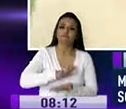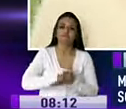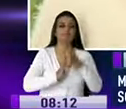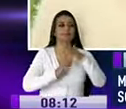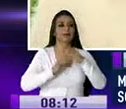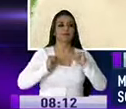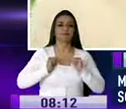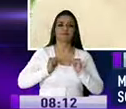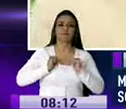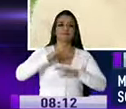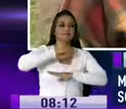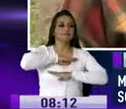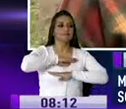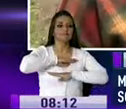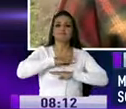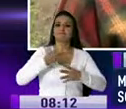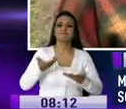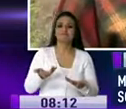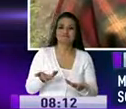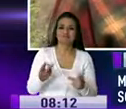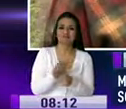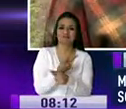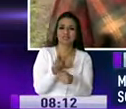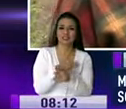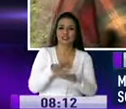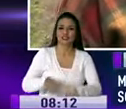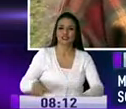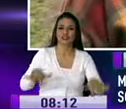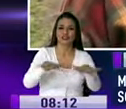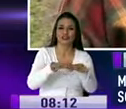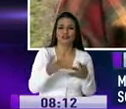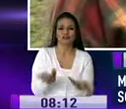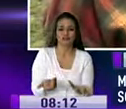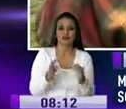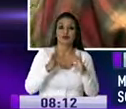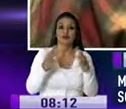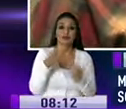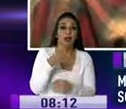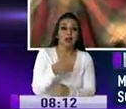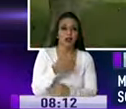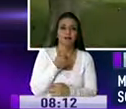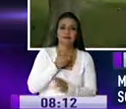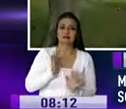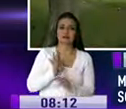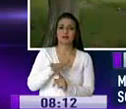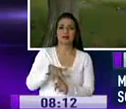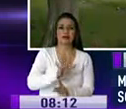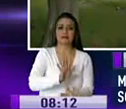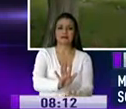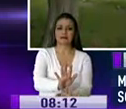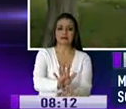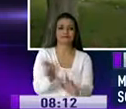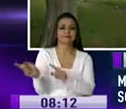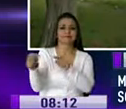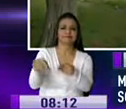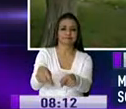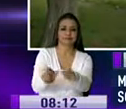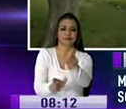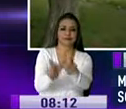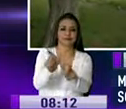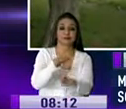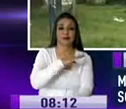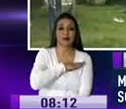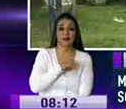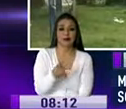familia, de cultura incluso, se vuelve un sitio negro en el cual la familia no quiere ir y evidentemente se apoderan los malvivientes. Así